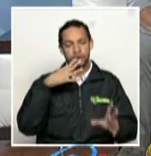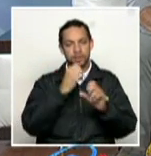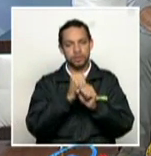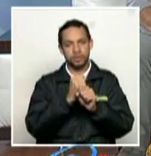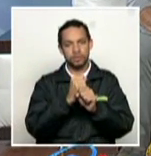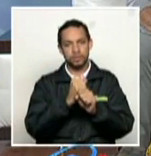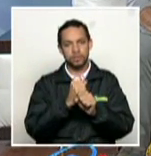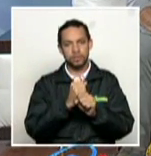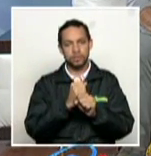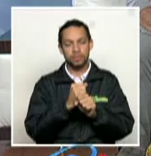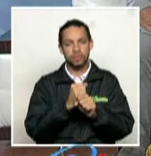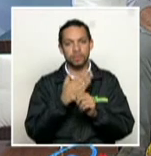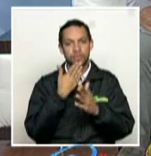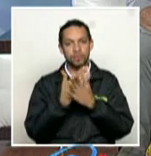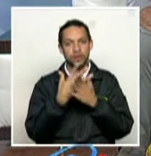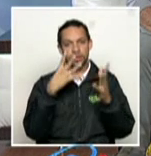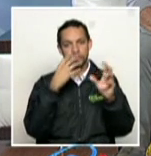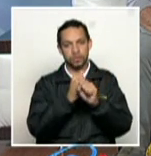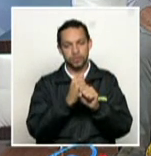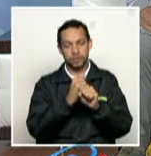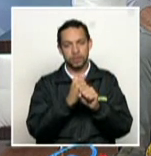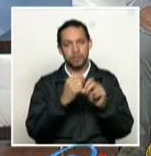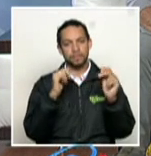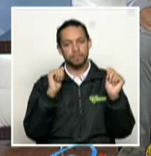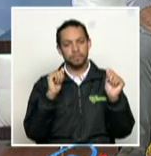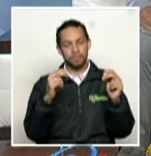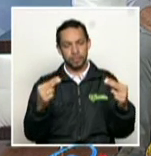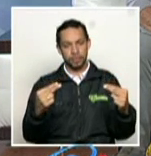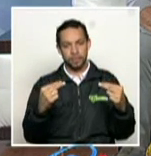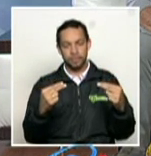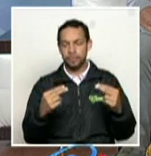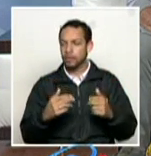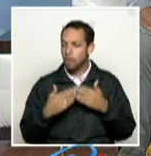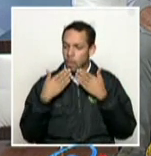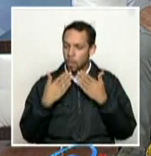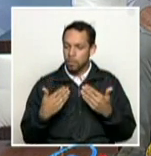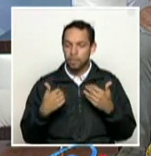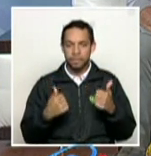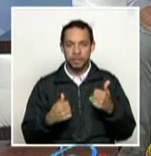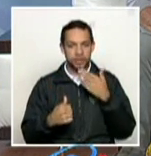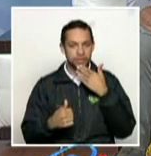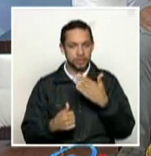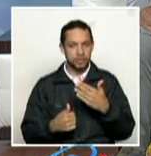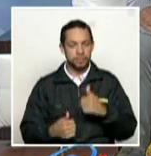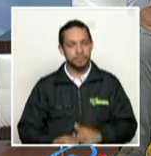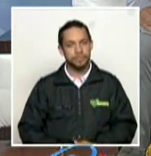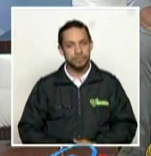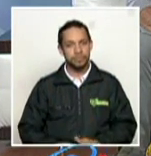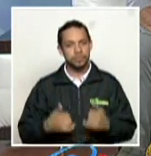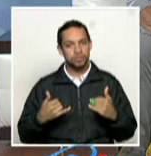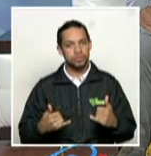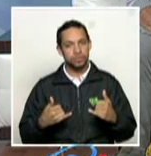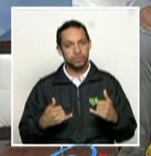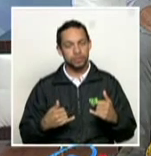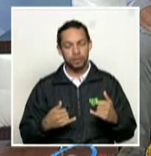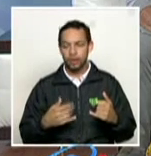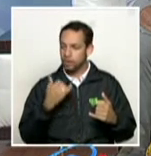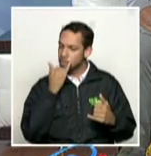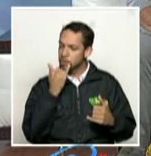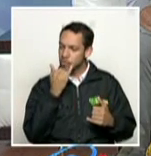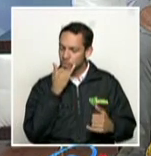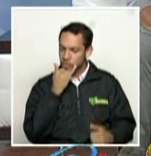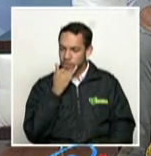noches, doctor, muy buenas noches. Buenas noches. Gracias. Doctor, lo que sucede es lo